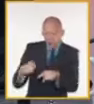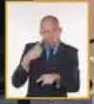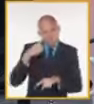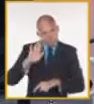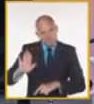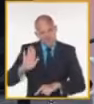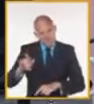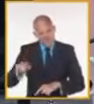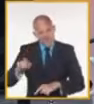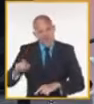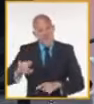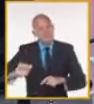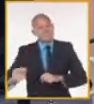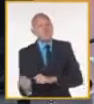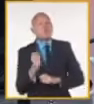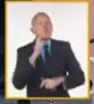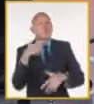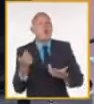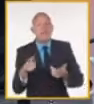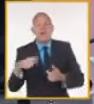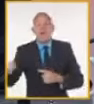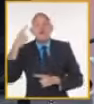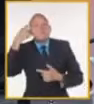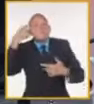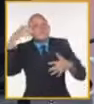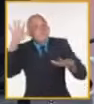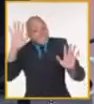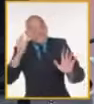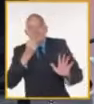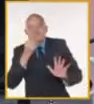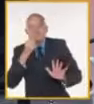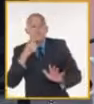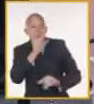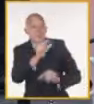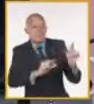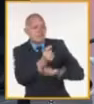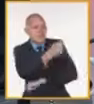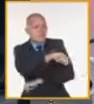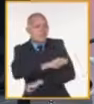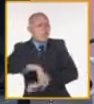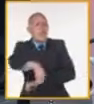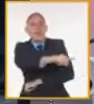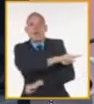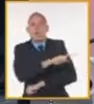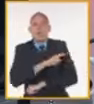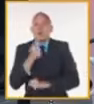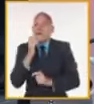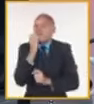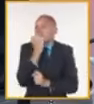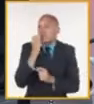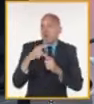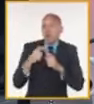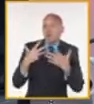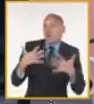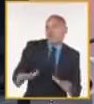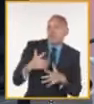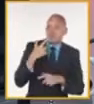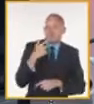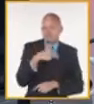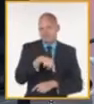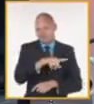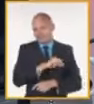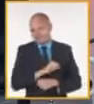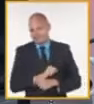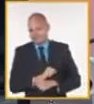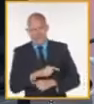cuando el crimen que pensaron convertir en un arma para desalentar al pueblo para atemorizar al pueblo se convierte en